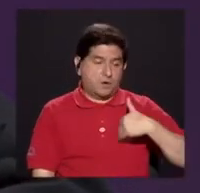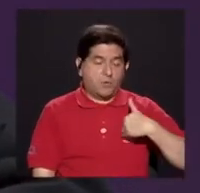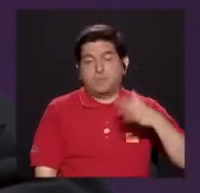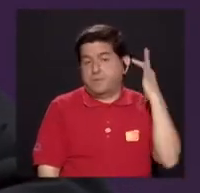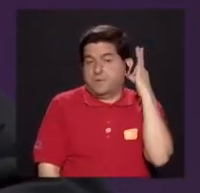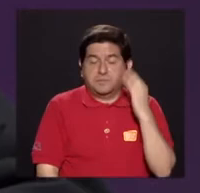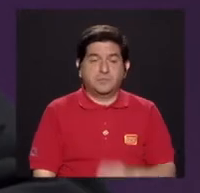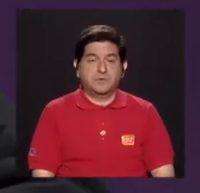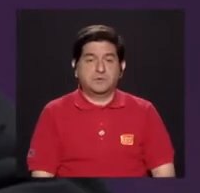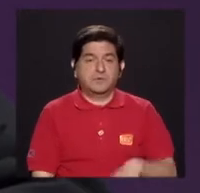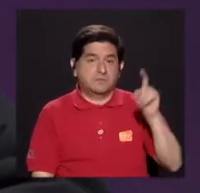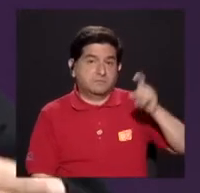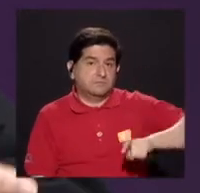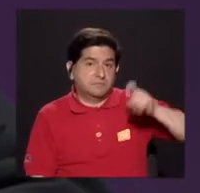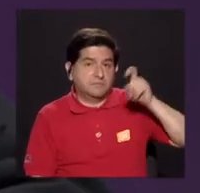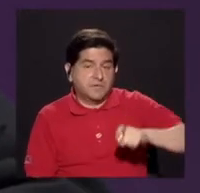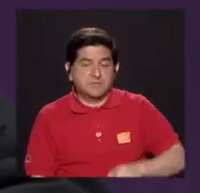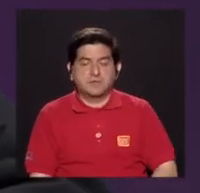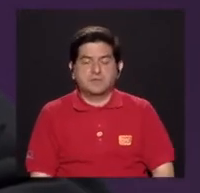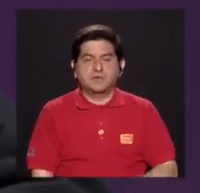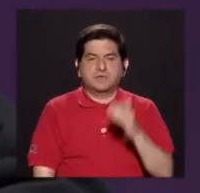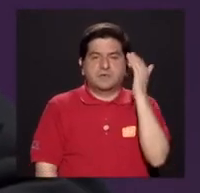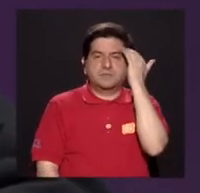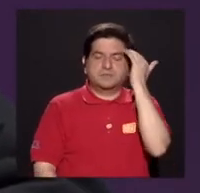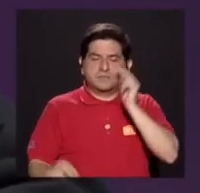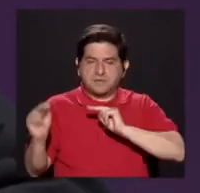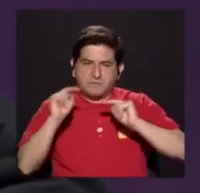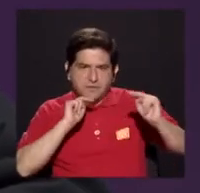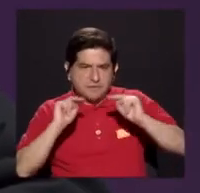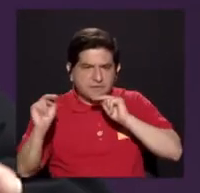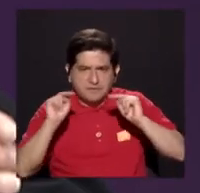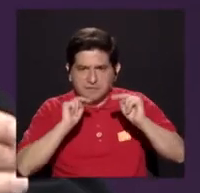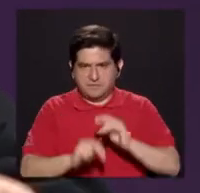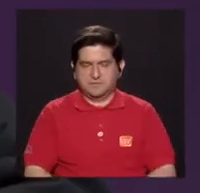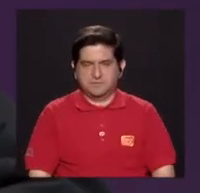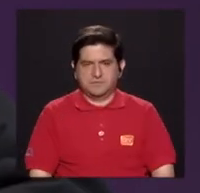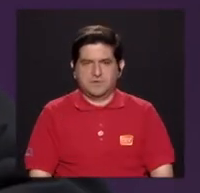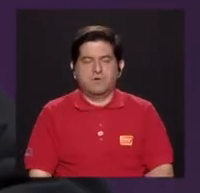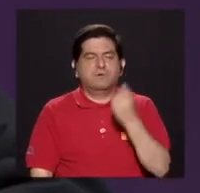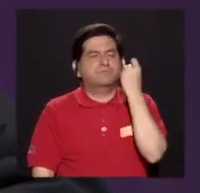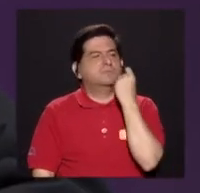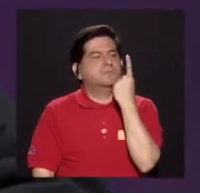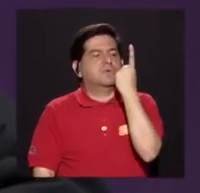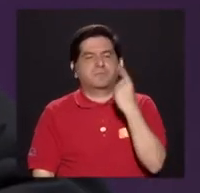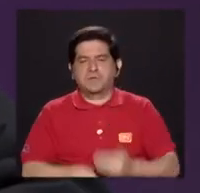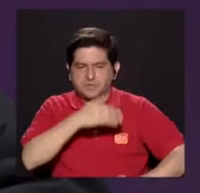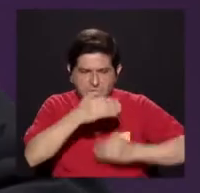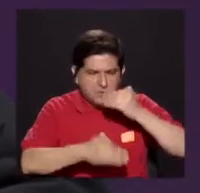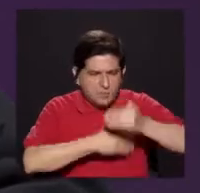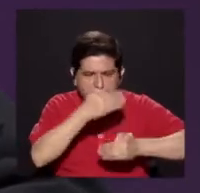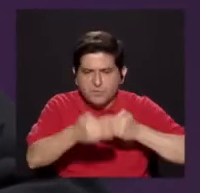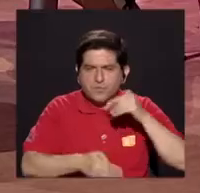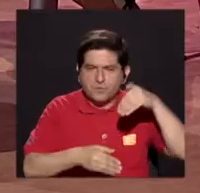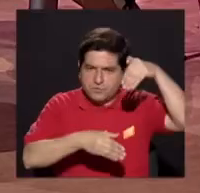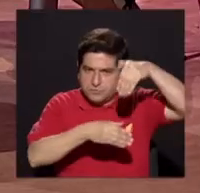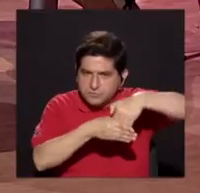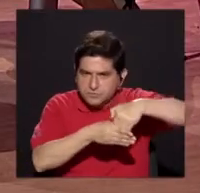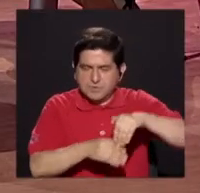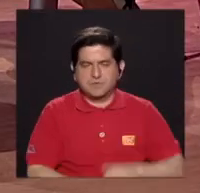mujeres, tienen que estar al tanto de las negociaciones, tienen que entender cómo se mueve ese mundo para